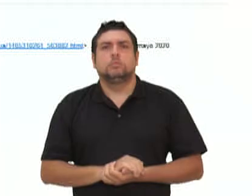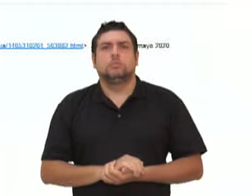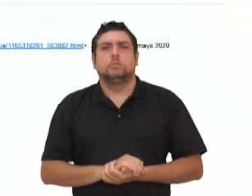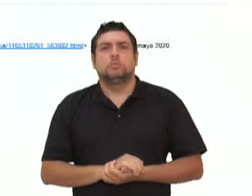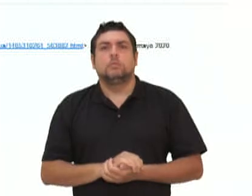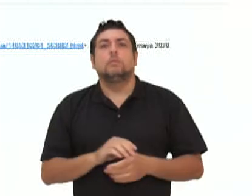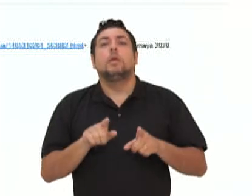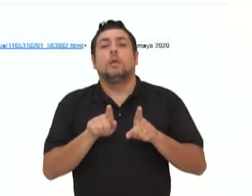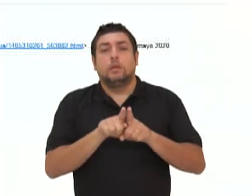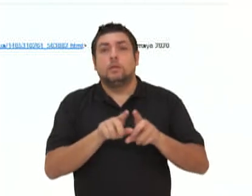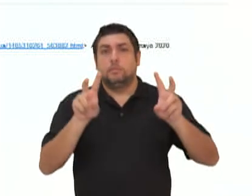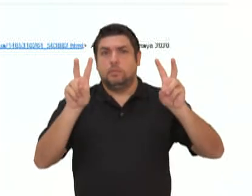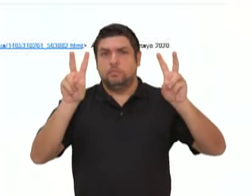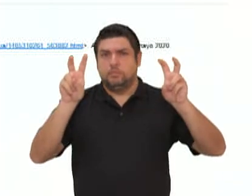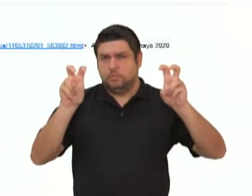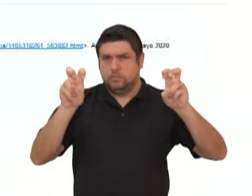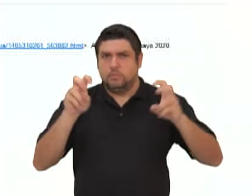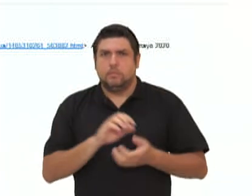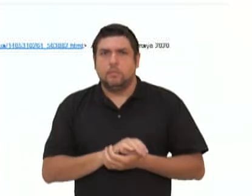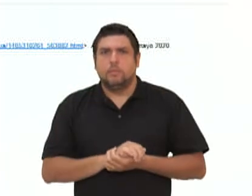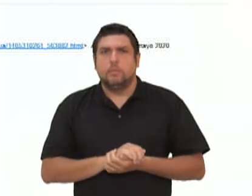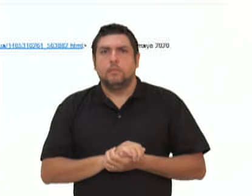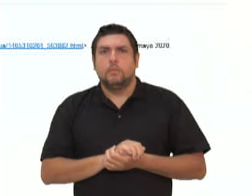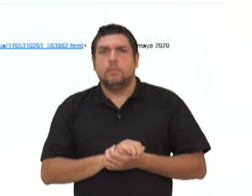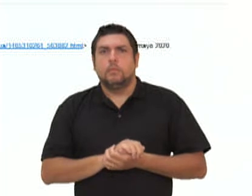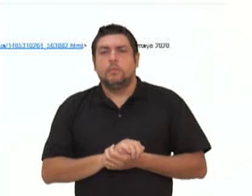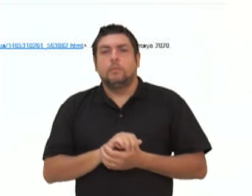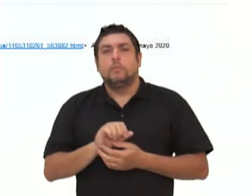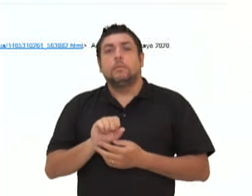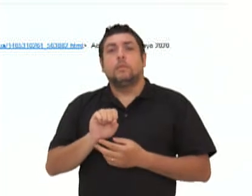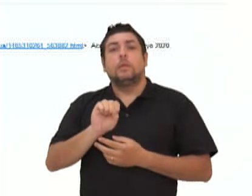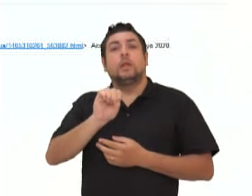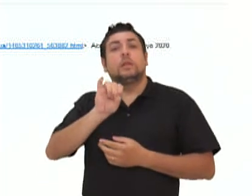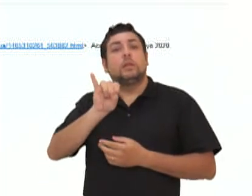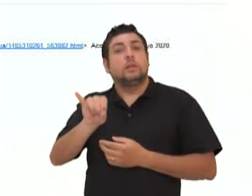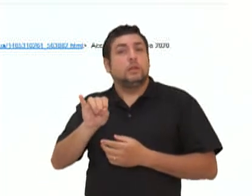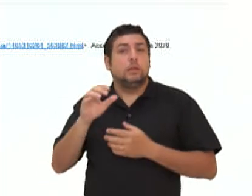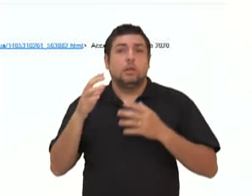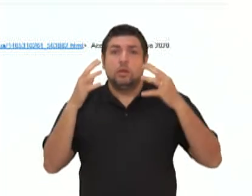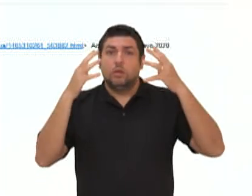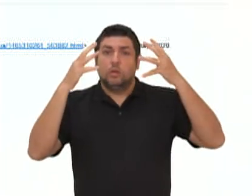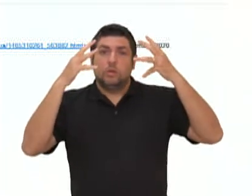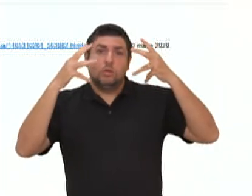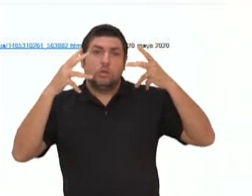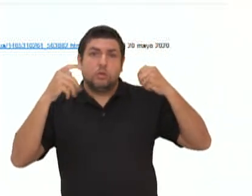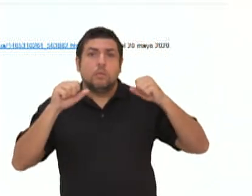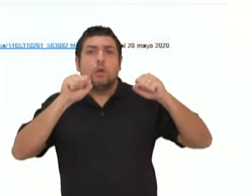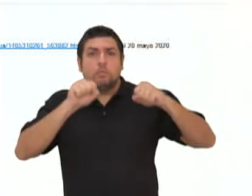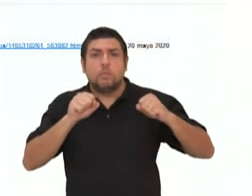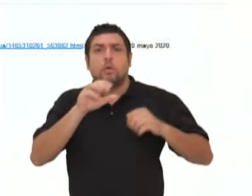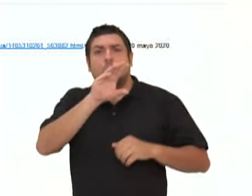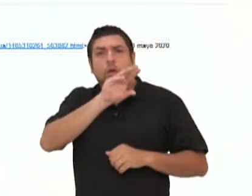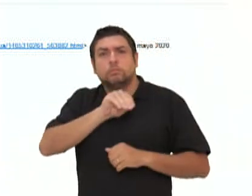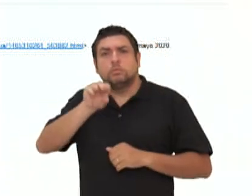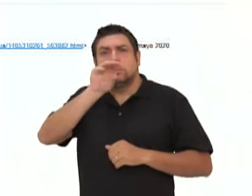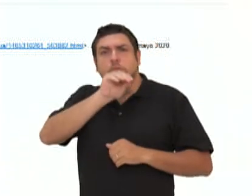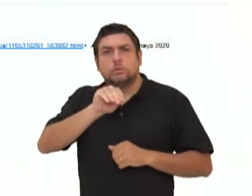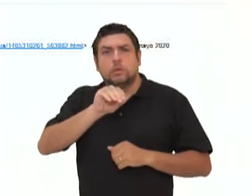titular. Eso es lo que pasaría si los animales pudiesen hablar. Si los